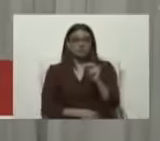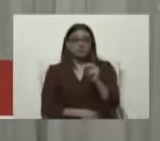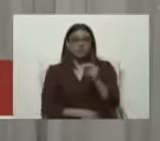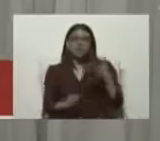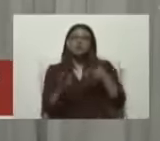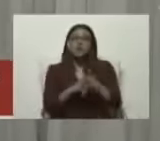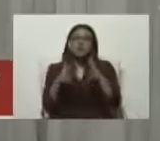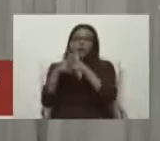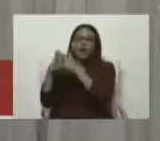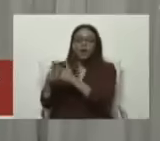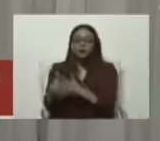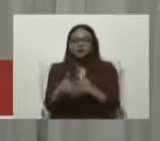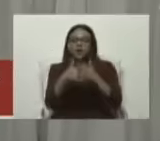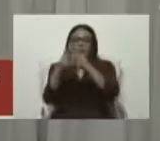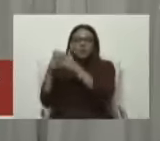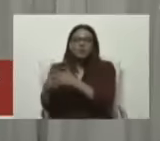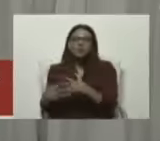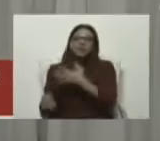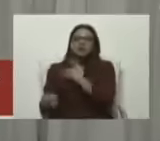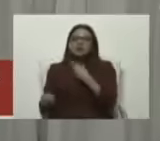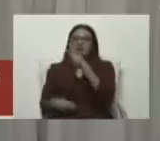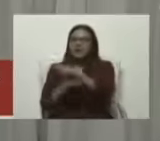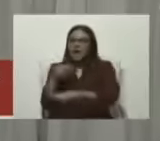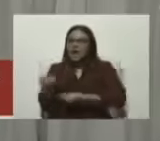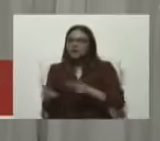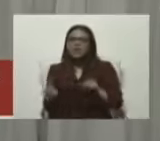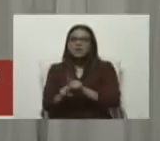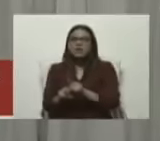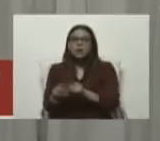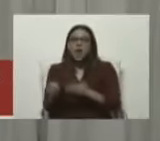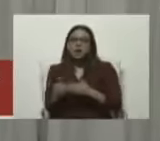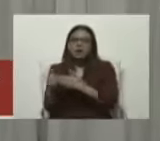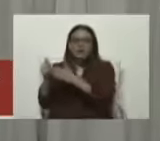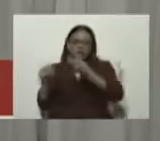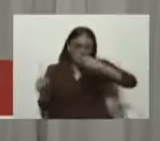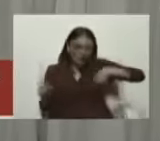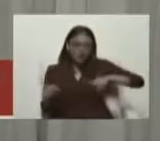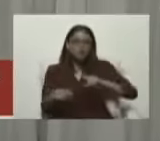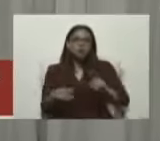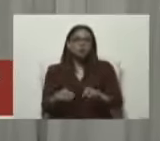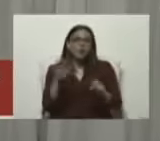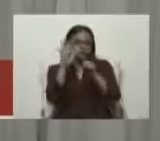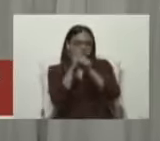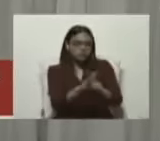Estados Unidos parecen destinados por la providencia